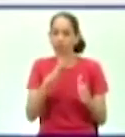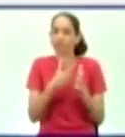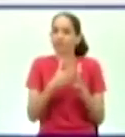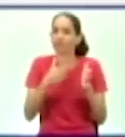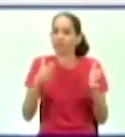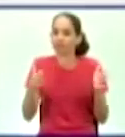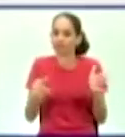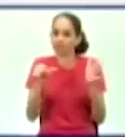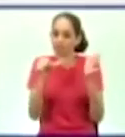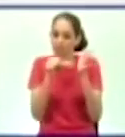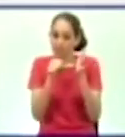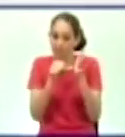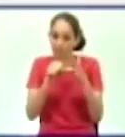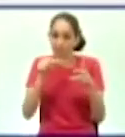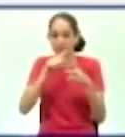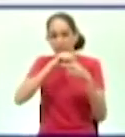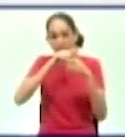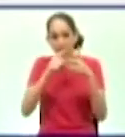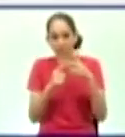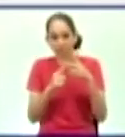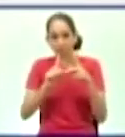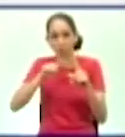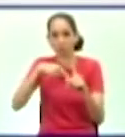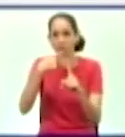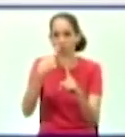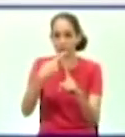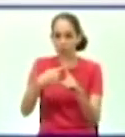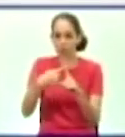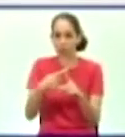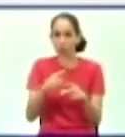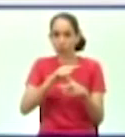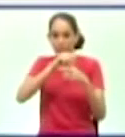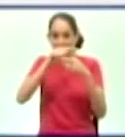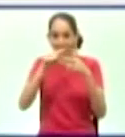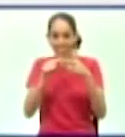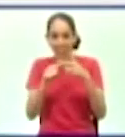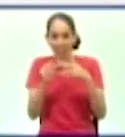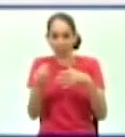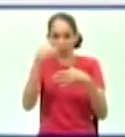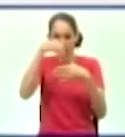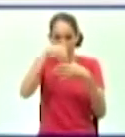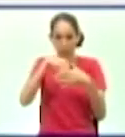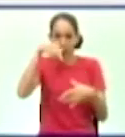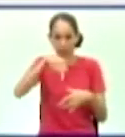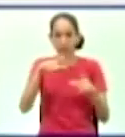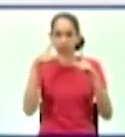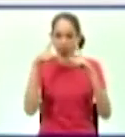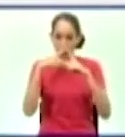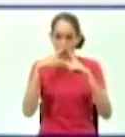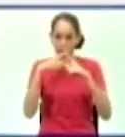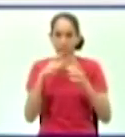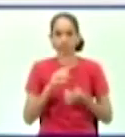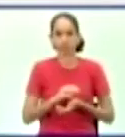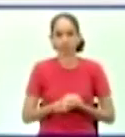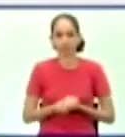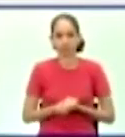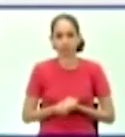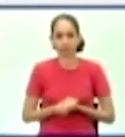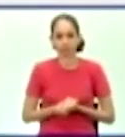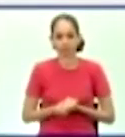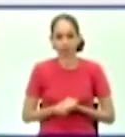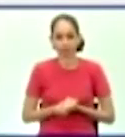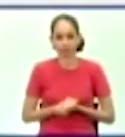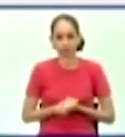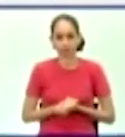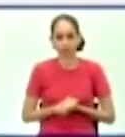ángulo central por suma de ángulos interiores de un triángulo, en este caso del triángulo QOP.